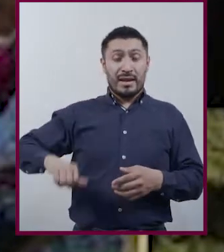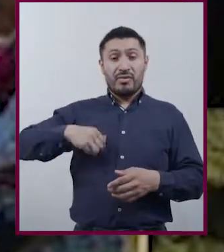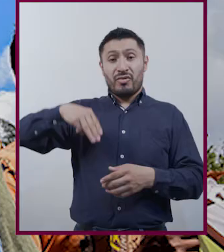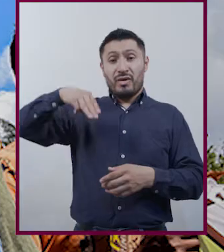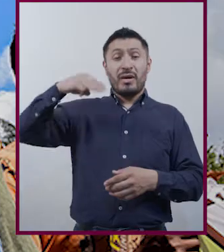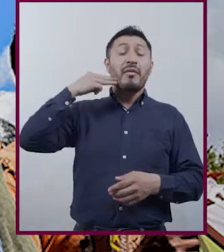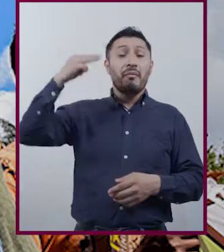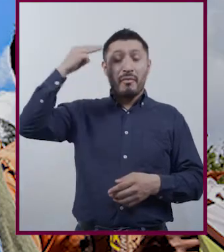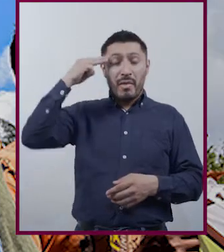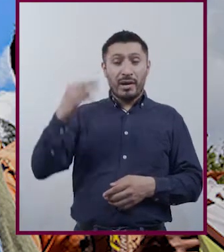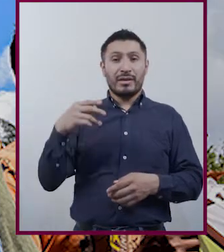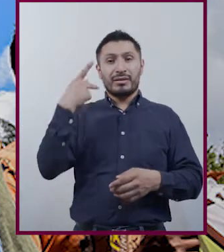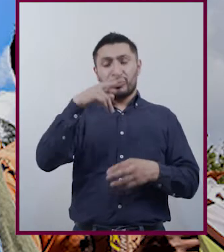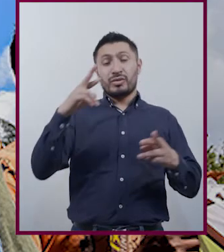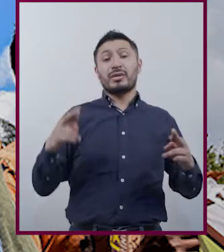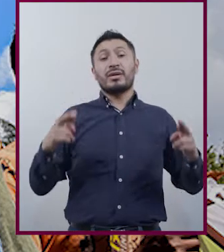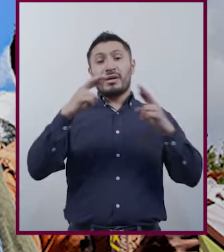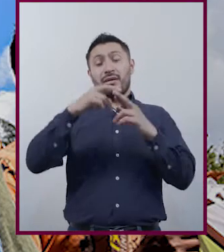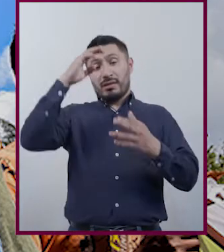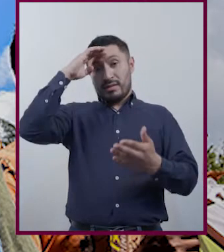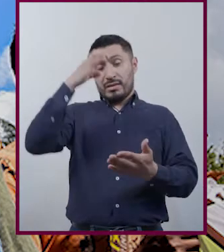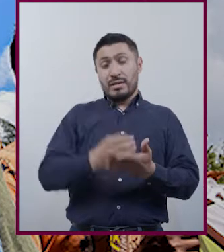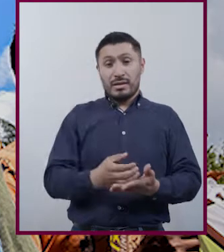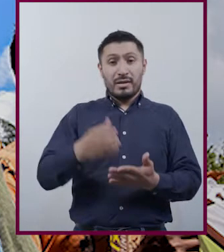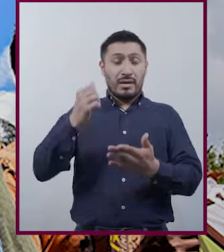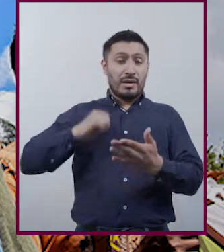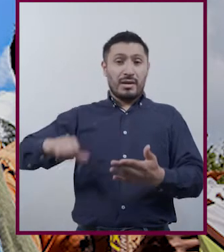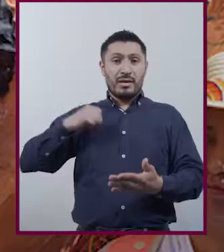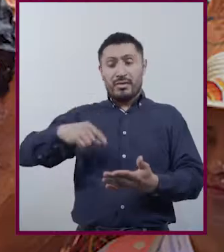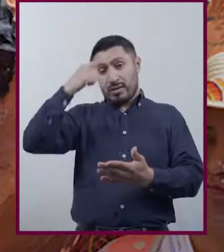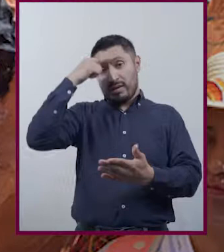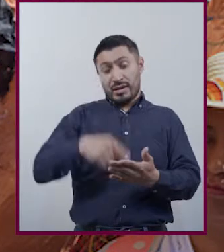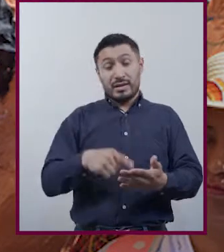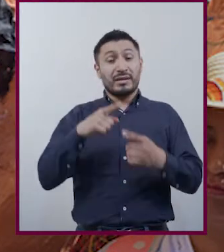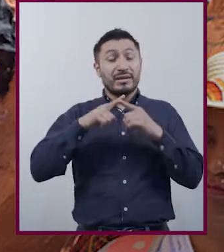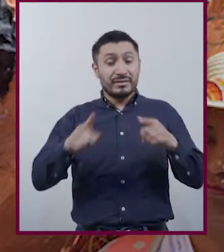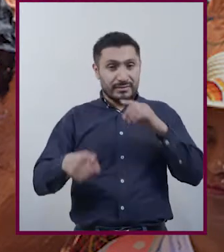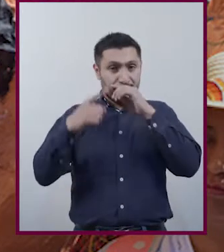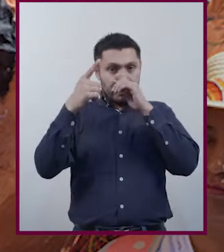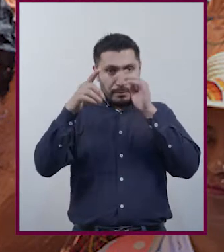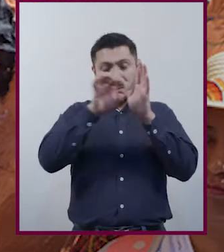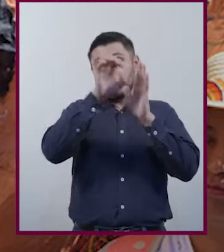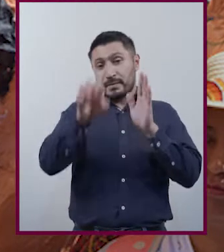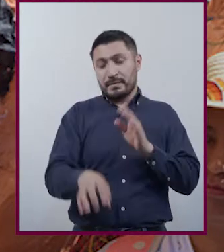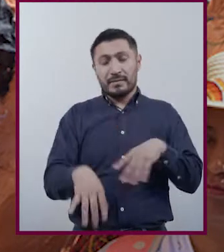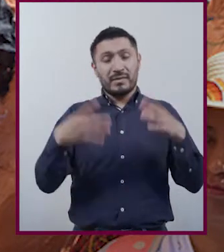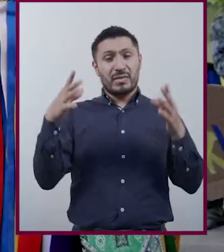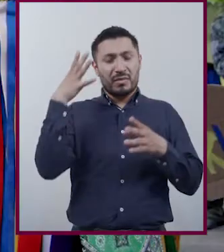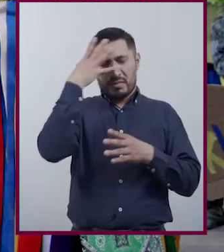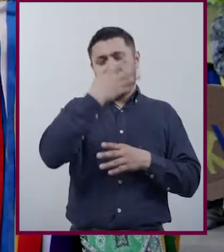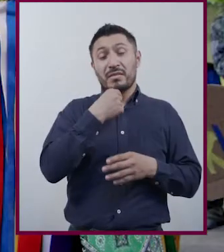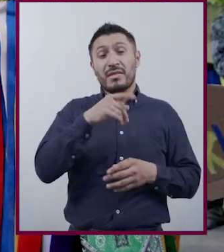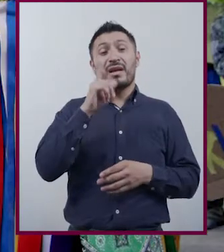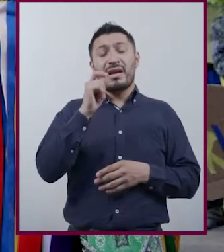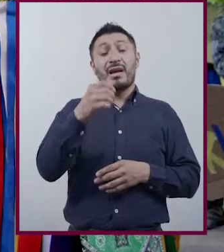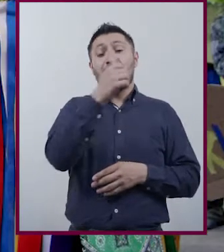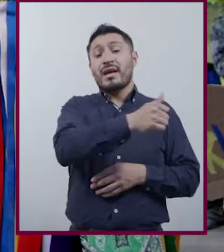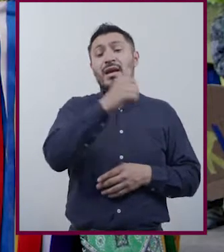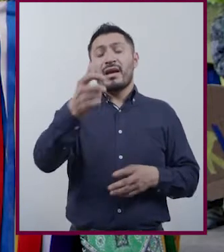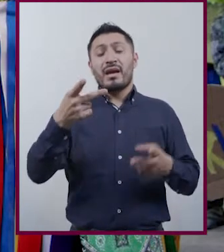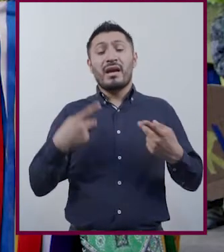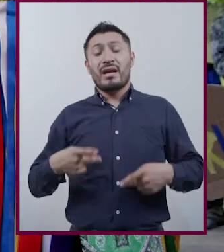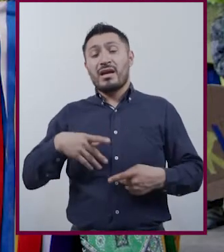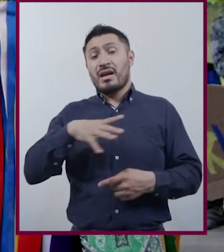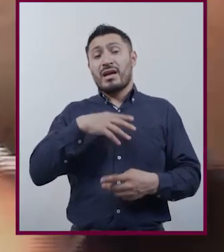religión se basa en el catolicismo y antiguas creencias prehispánicas. Una de ellas, que nos parece muy bella, es que cada persona